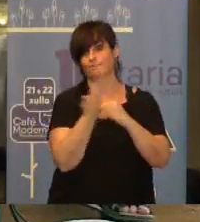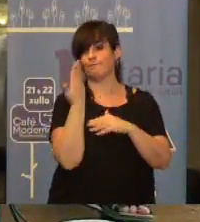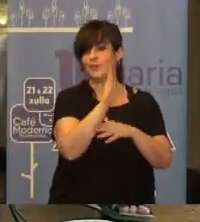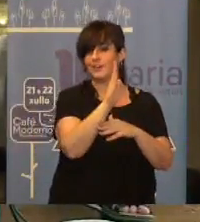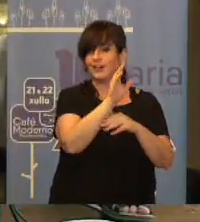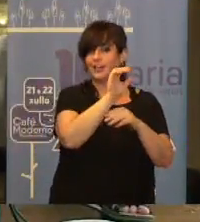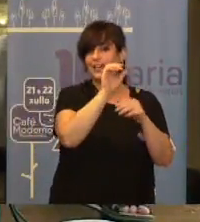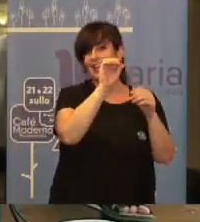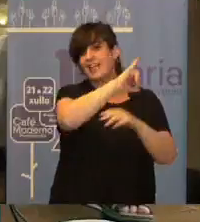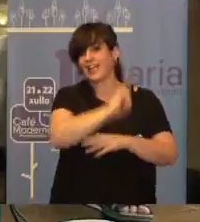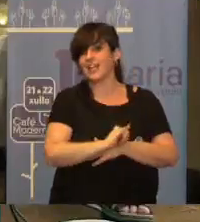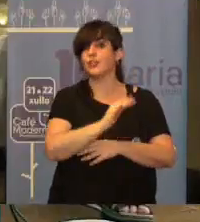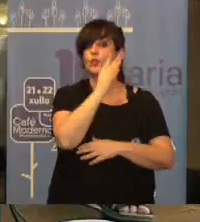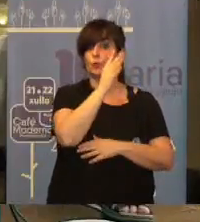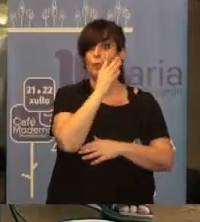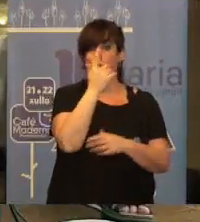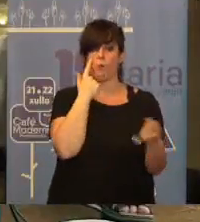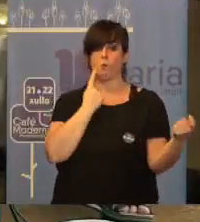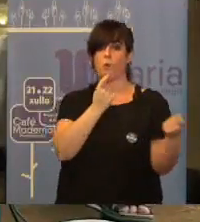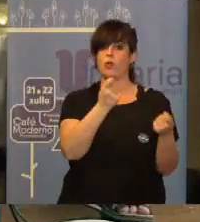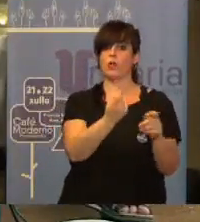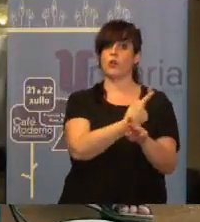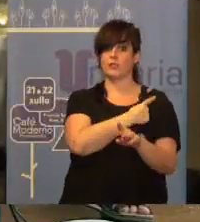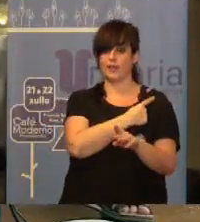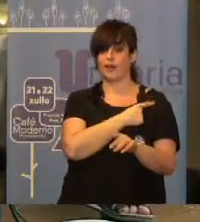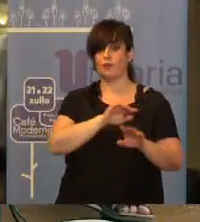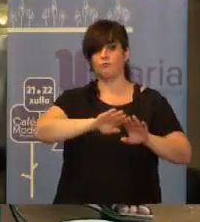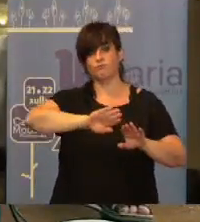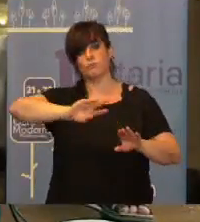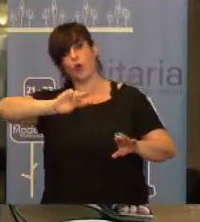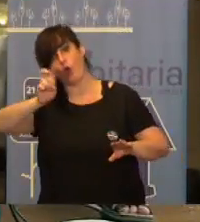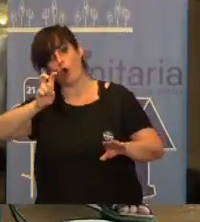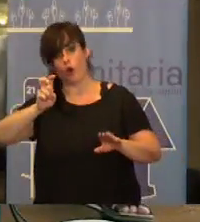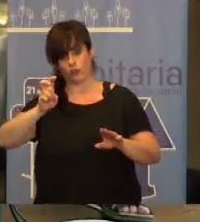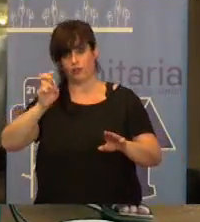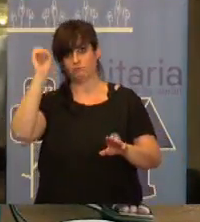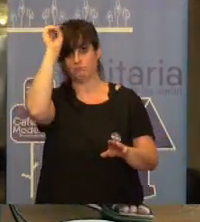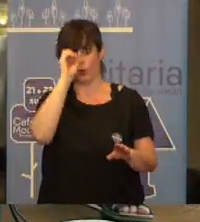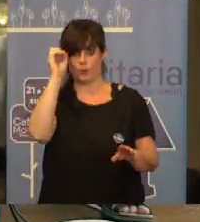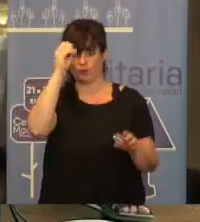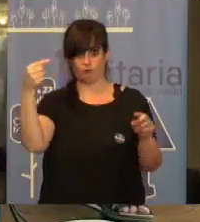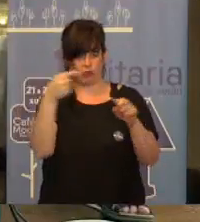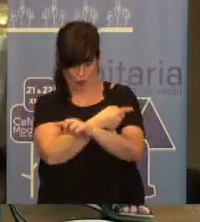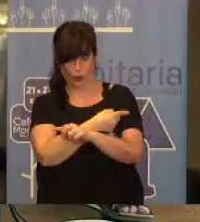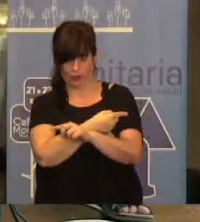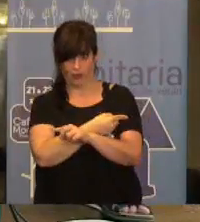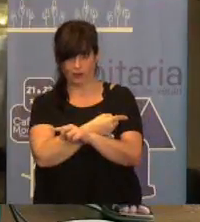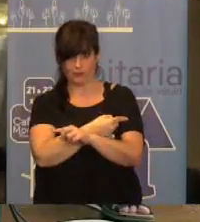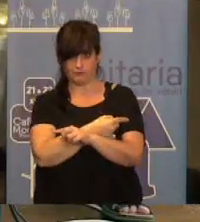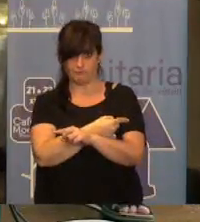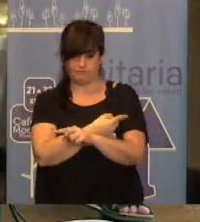ven motivada por unha moderación en exceso, e hai a outra oposta, claramente oposta, que vamos a